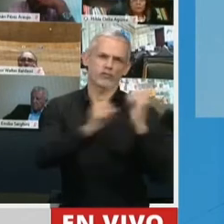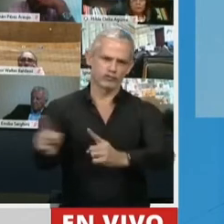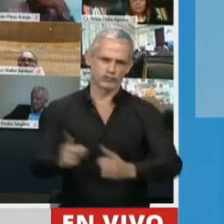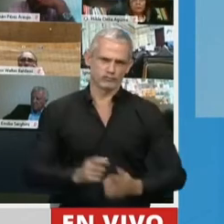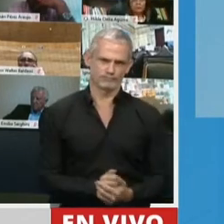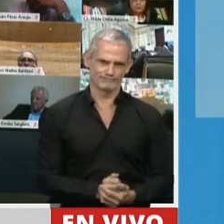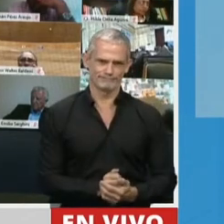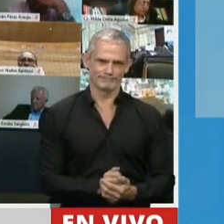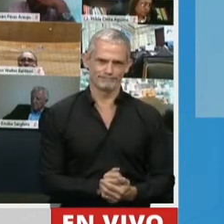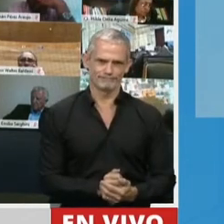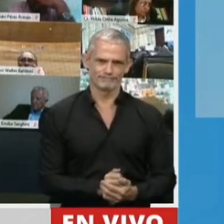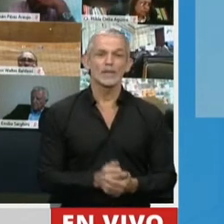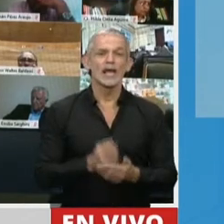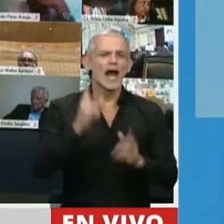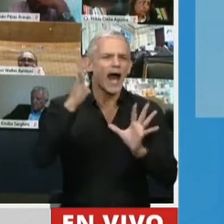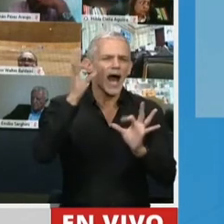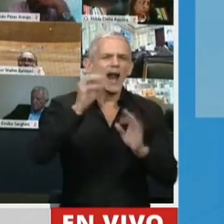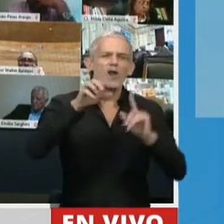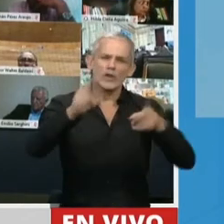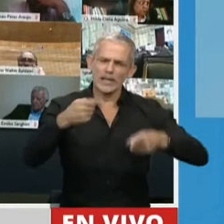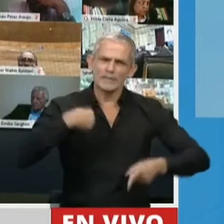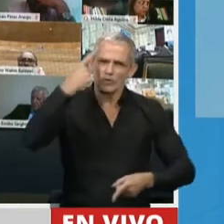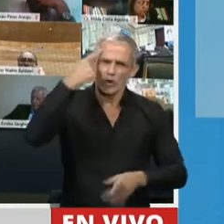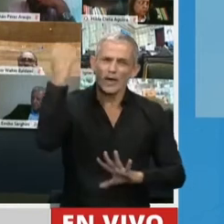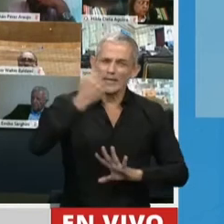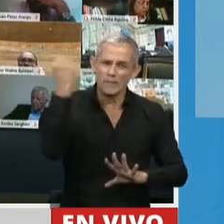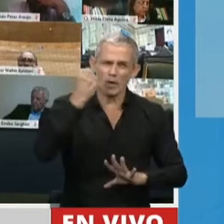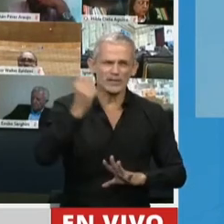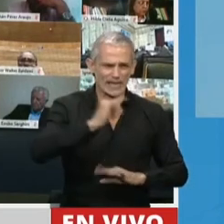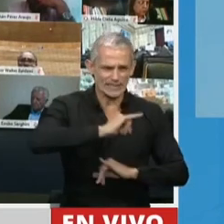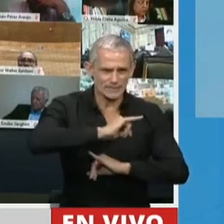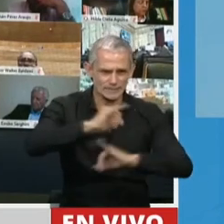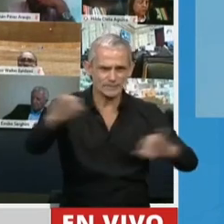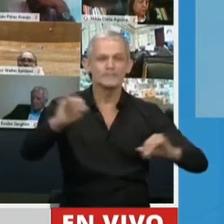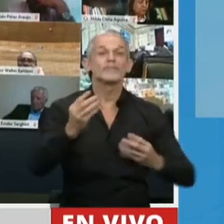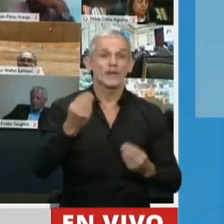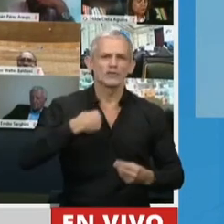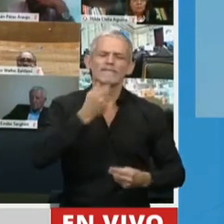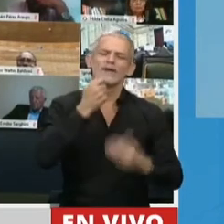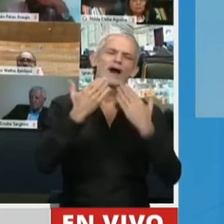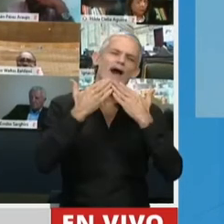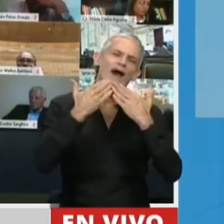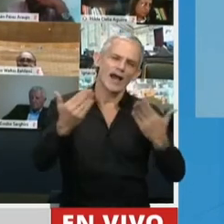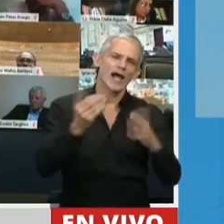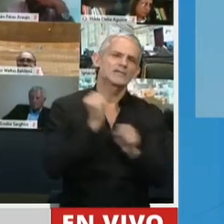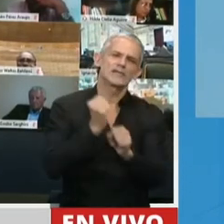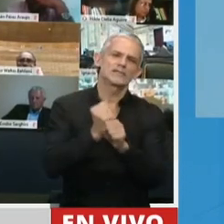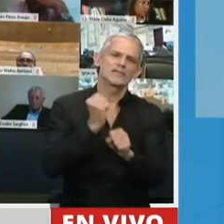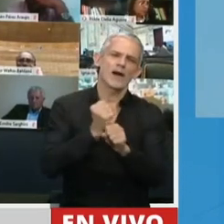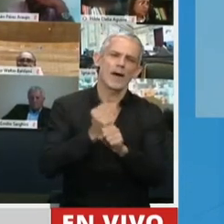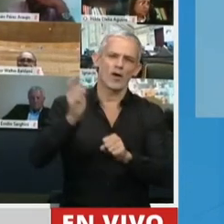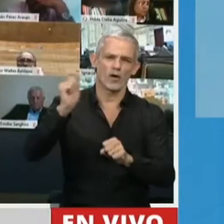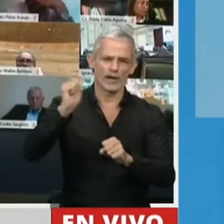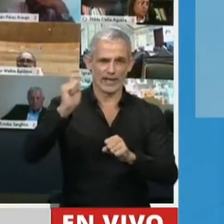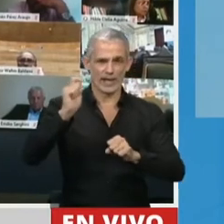Y hay algo que también me parece que es importante destacar, y en ese sentido yo quiero agradecer la gran labor que